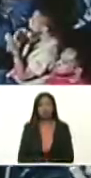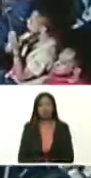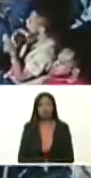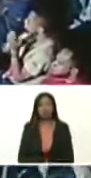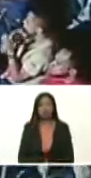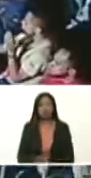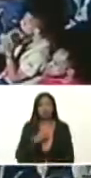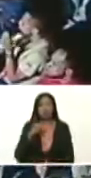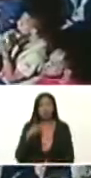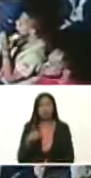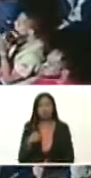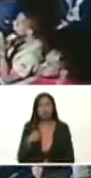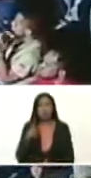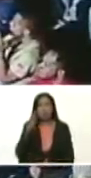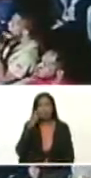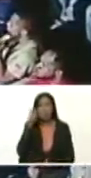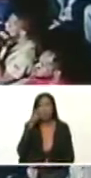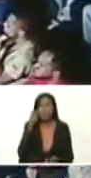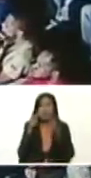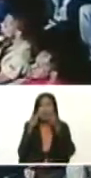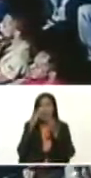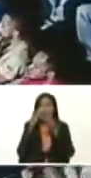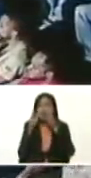Seamos contralores de eso.